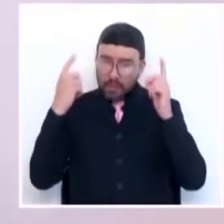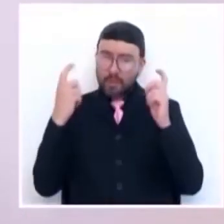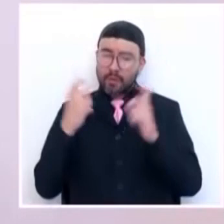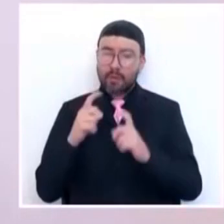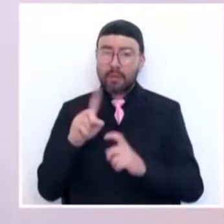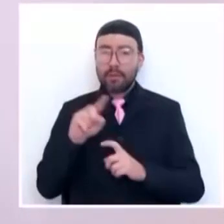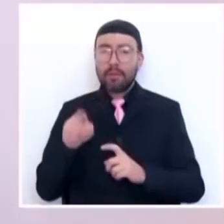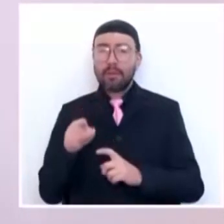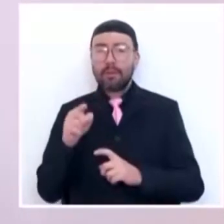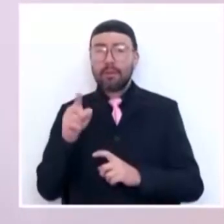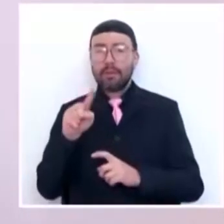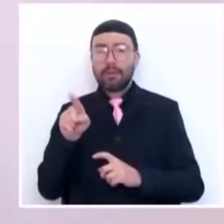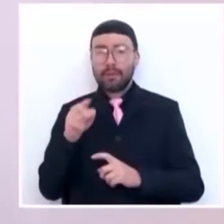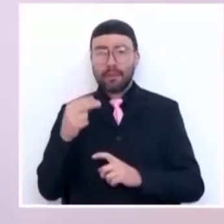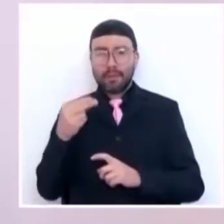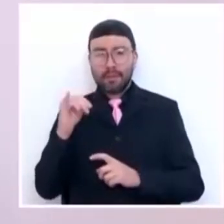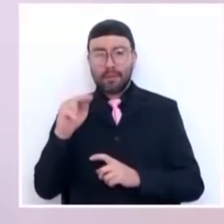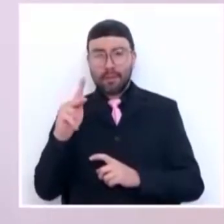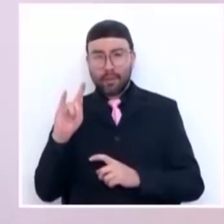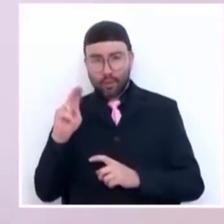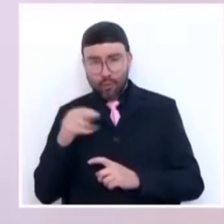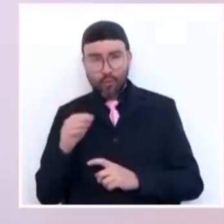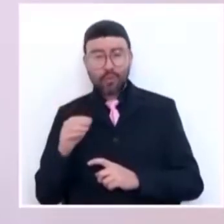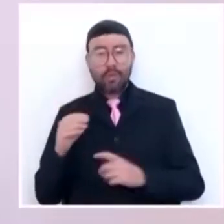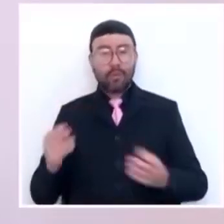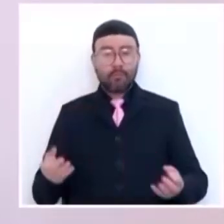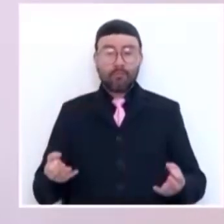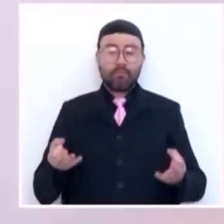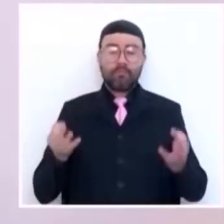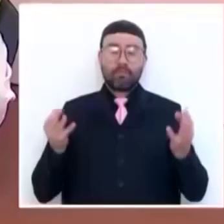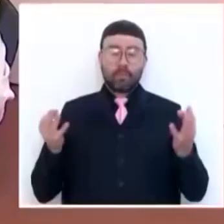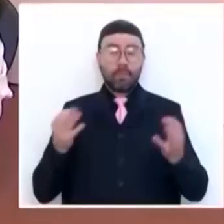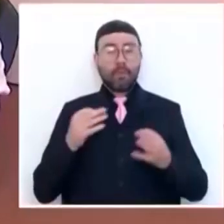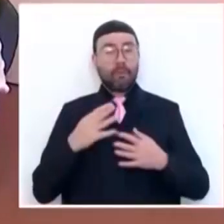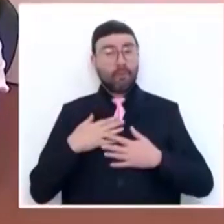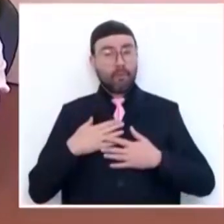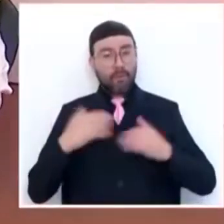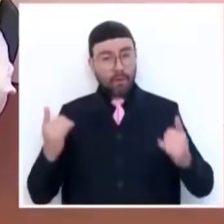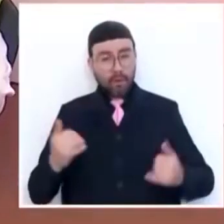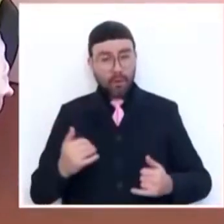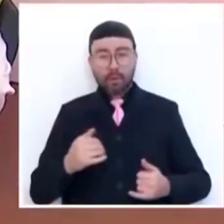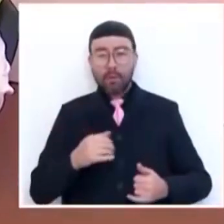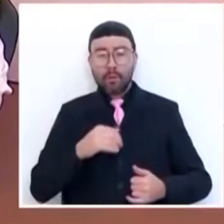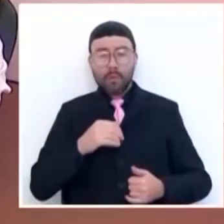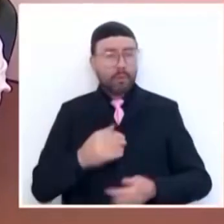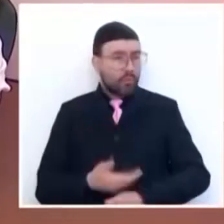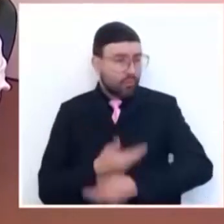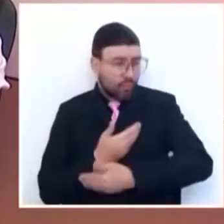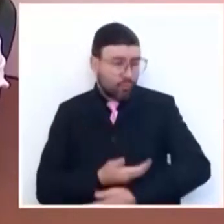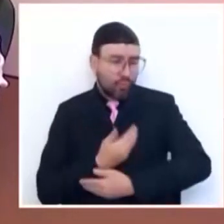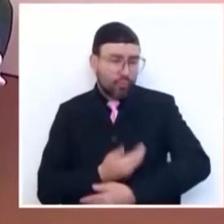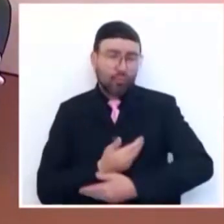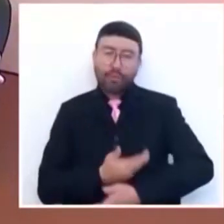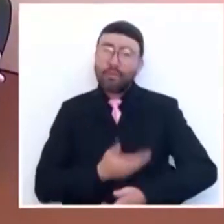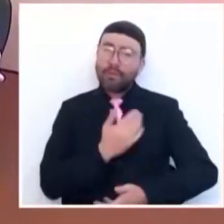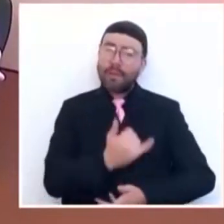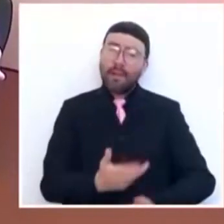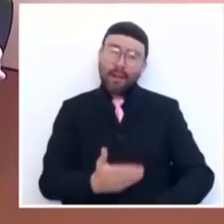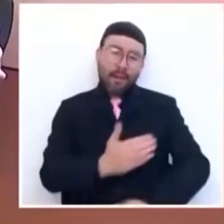de yoga, de la felicidad, ¿no? De arrullar un niño, de arrullar los niños, de